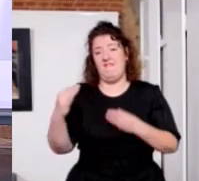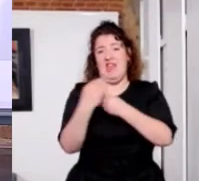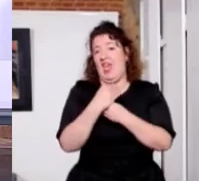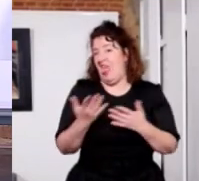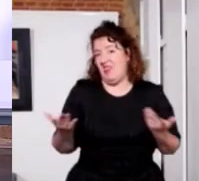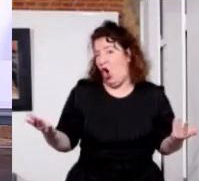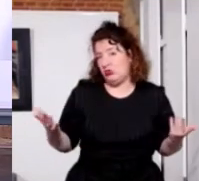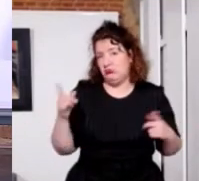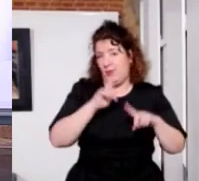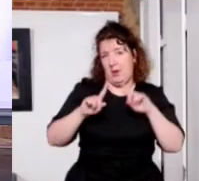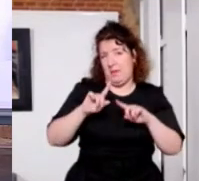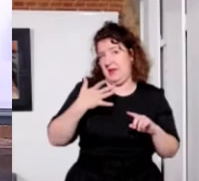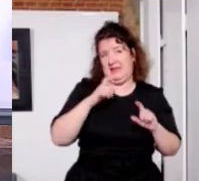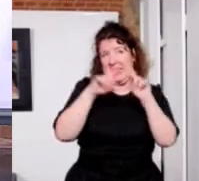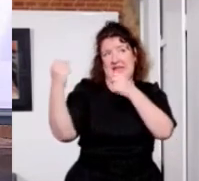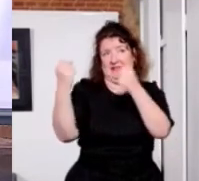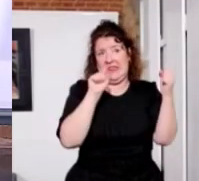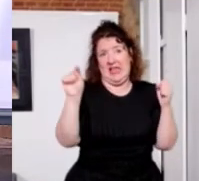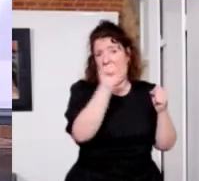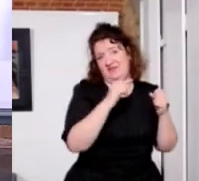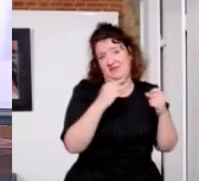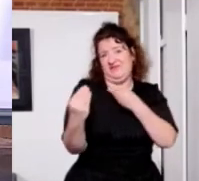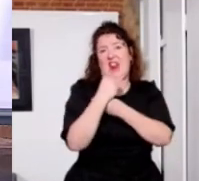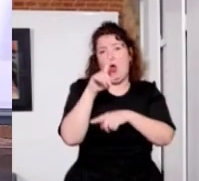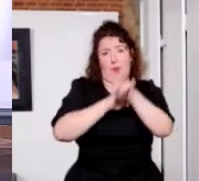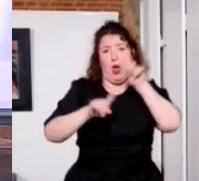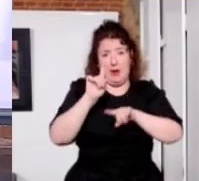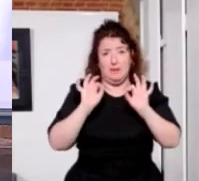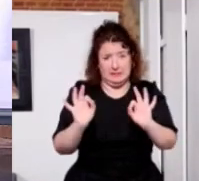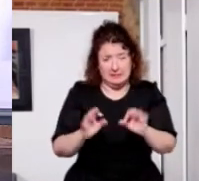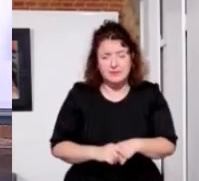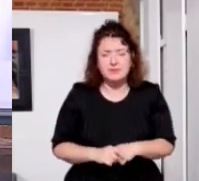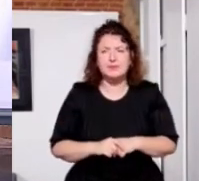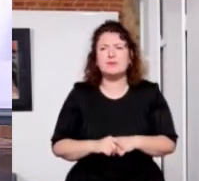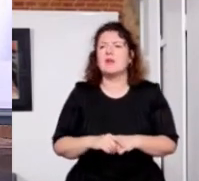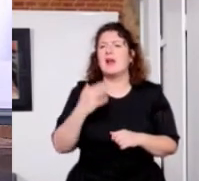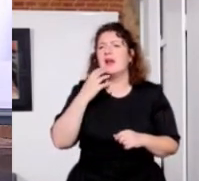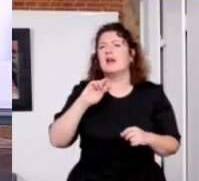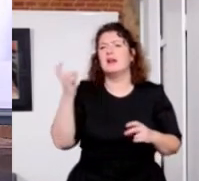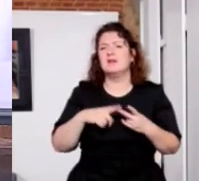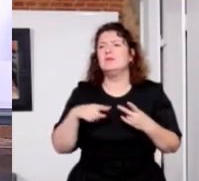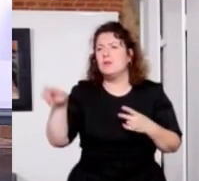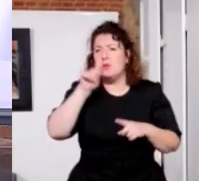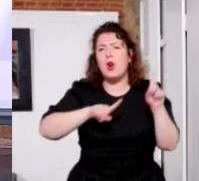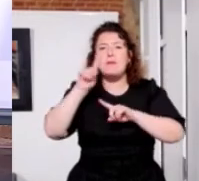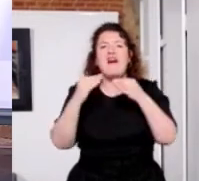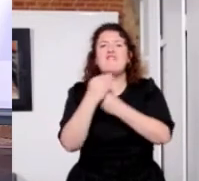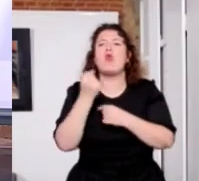La financiación, ¿no? La financiación, vale. ¿Alguna otra cosa? ¿Cuántos tienen problemas de financiación? A